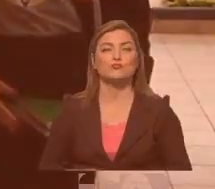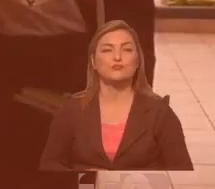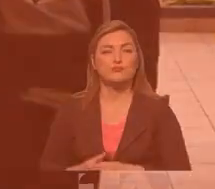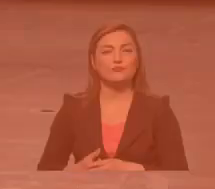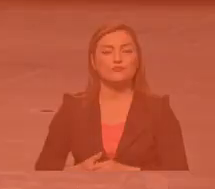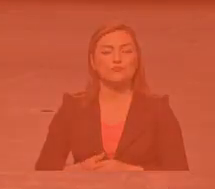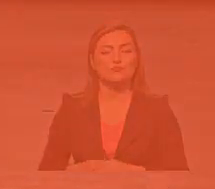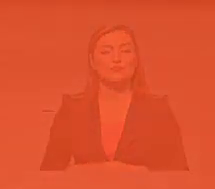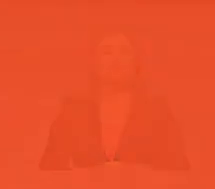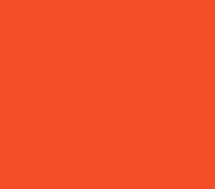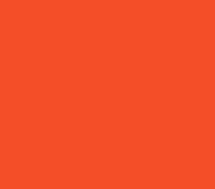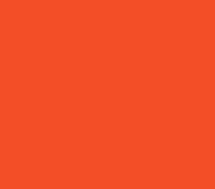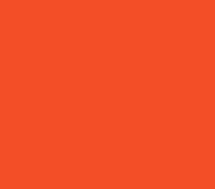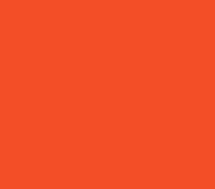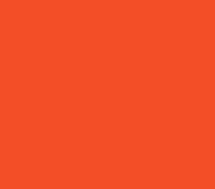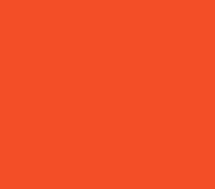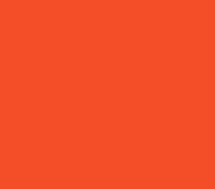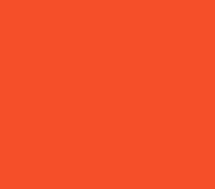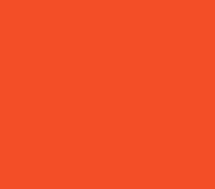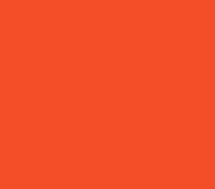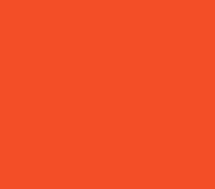jacob 24 horas